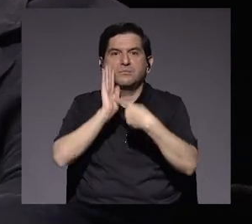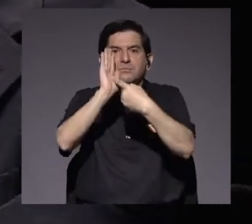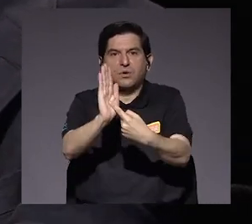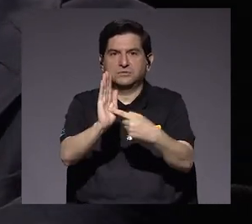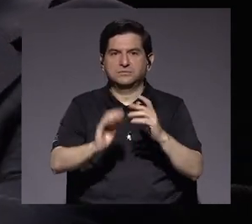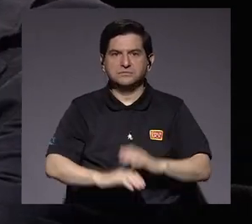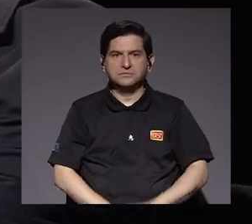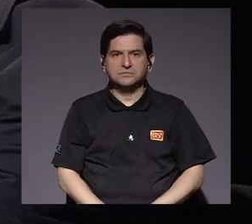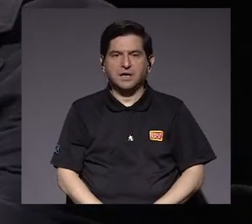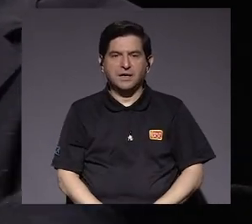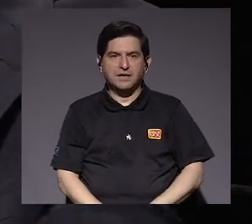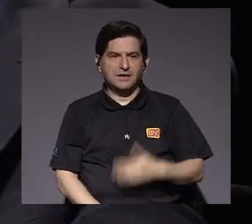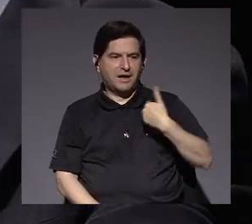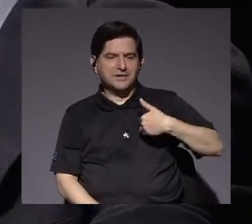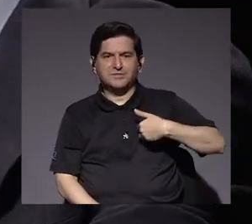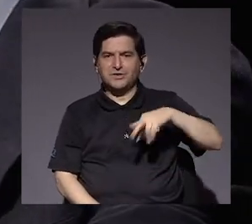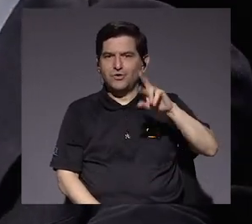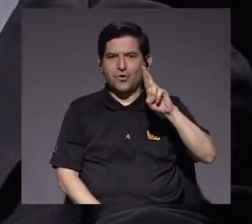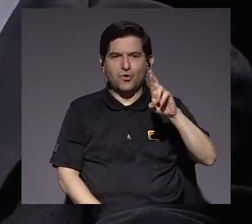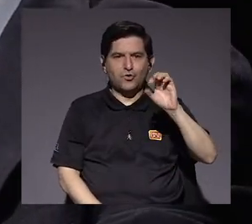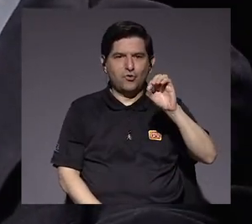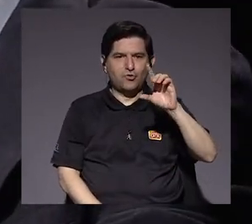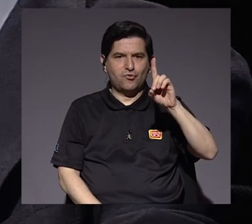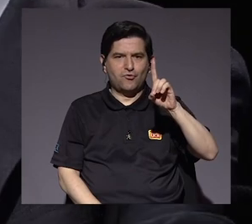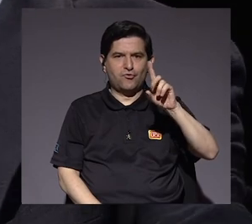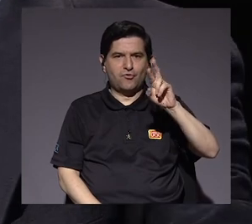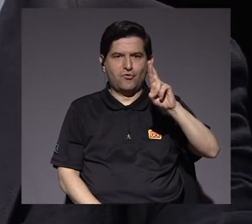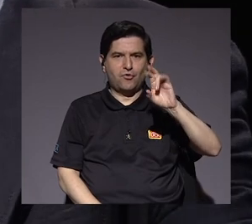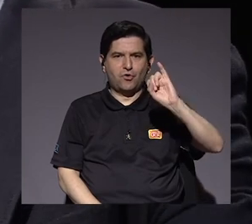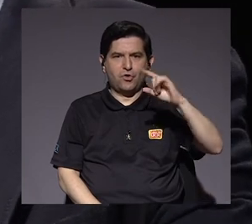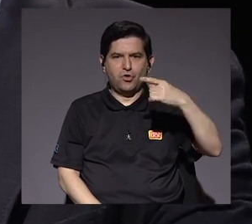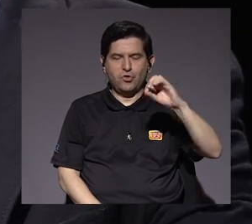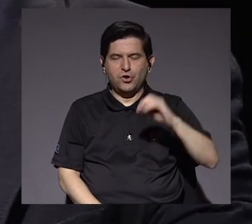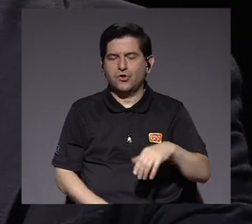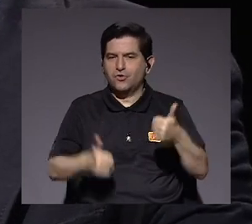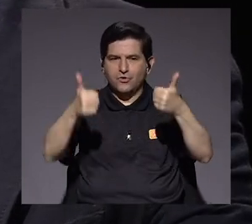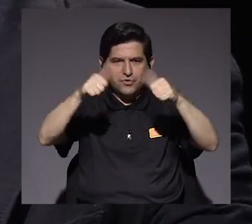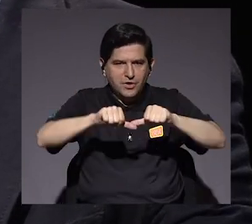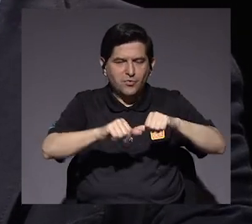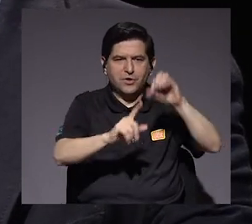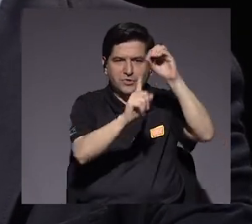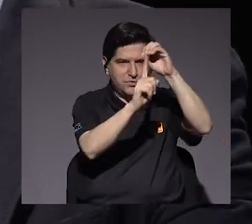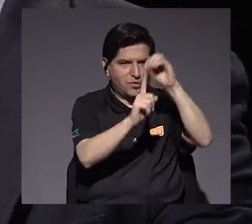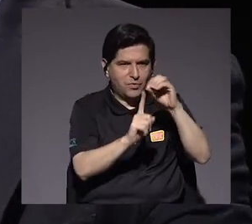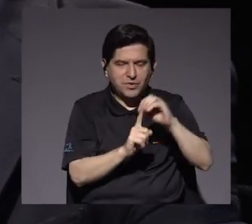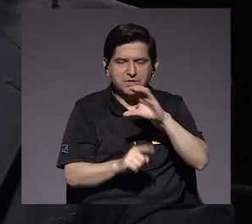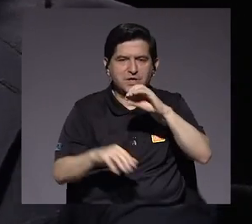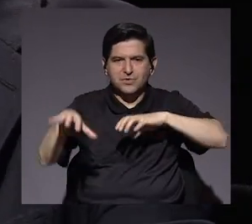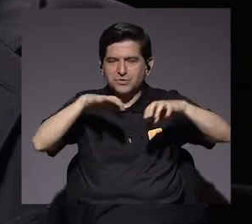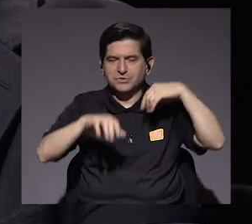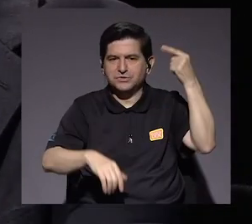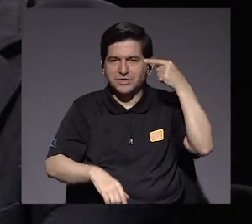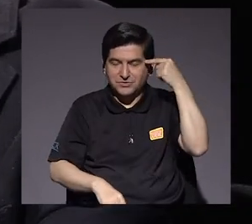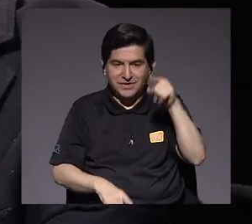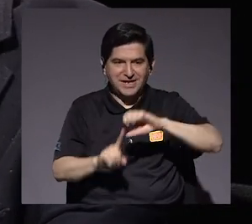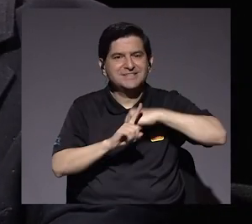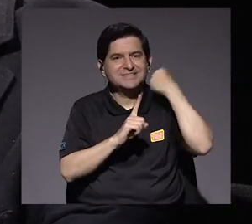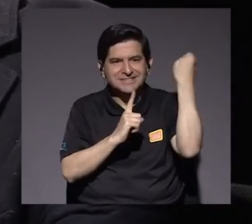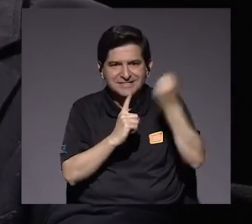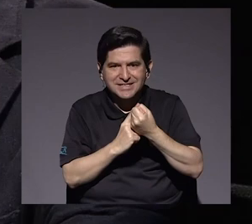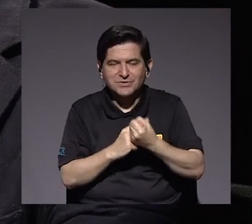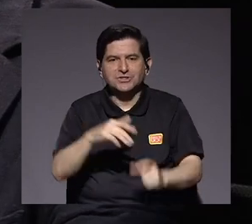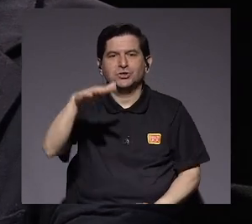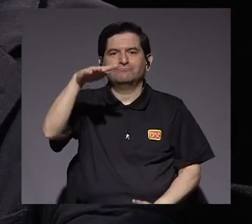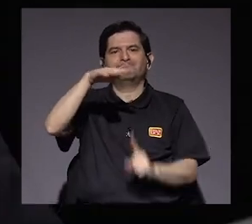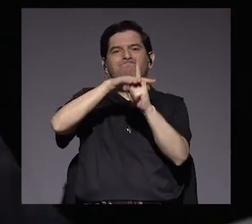efectivamente que don Rodrigo no estaba de acuerdo con las acciones y probablemente no con los objetivos de gobierno. Y ese desencuentro hace que efectivamente